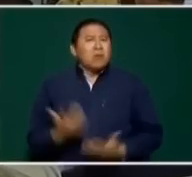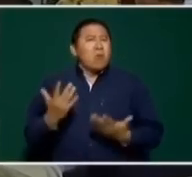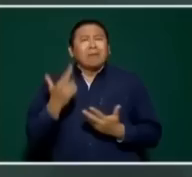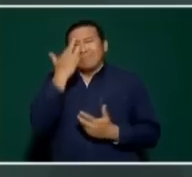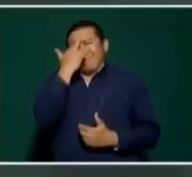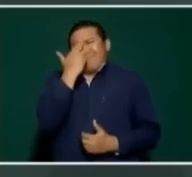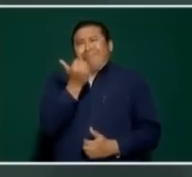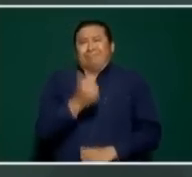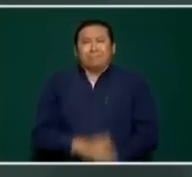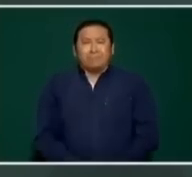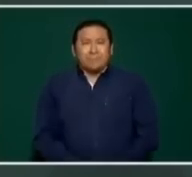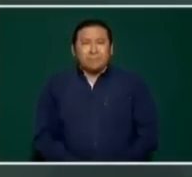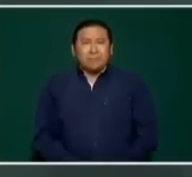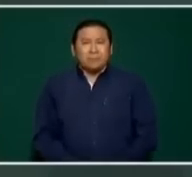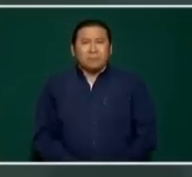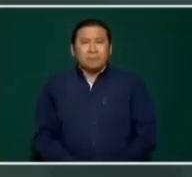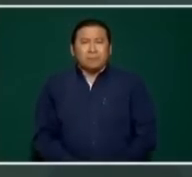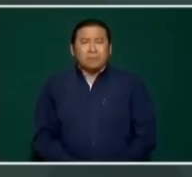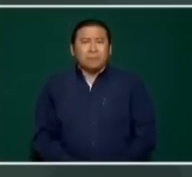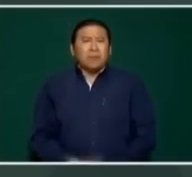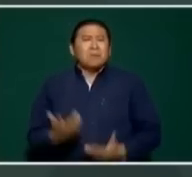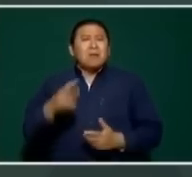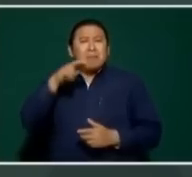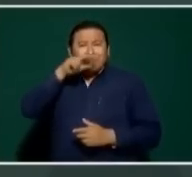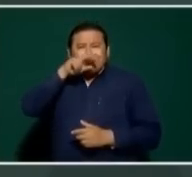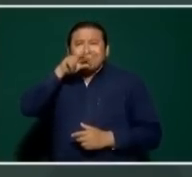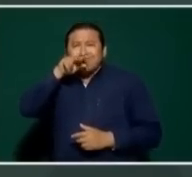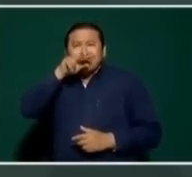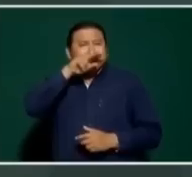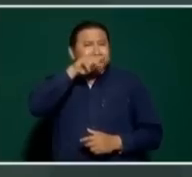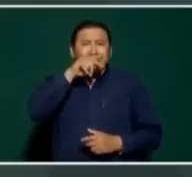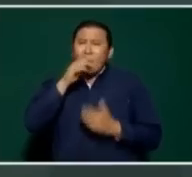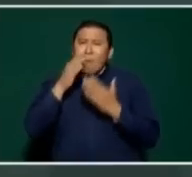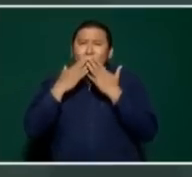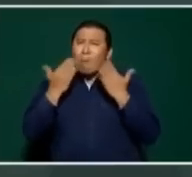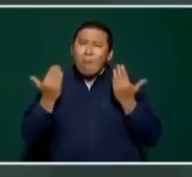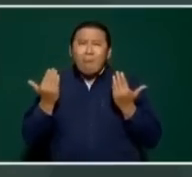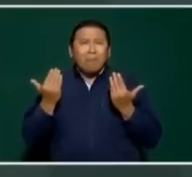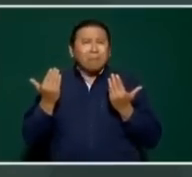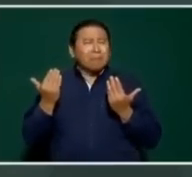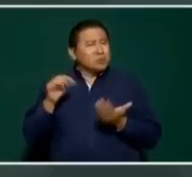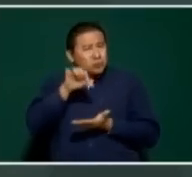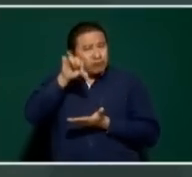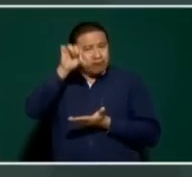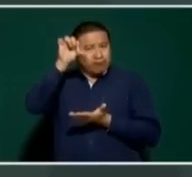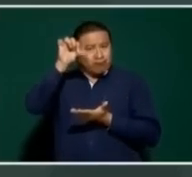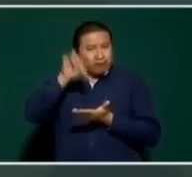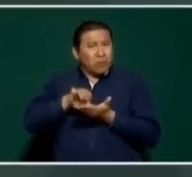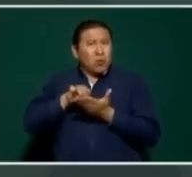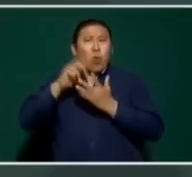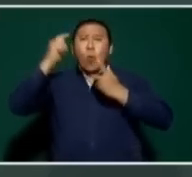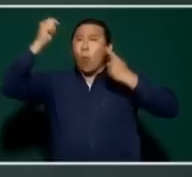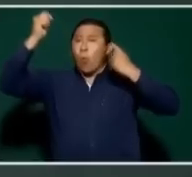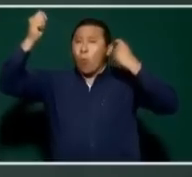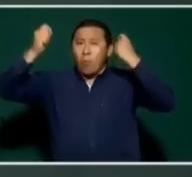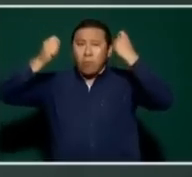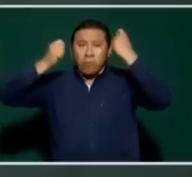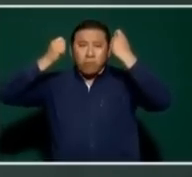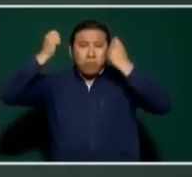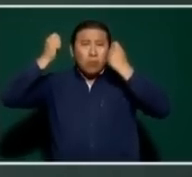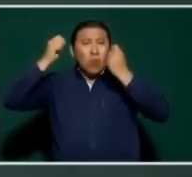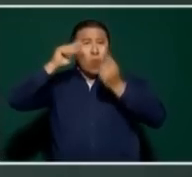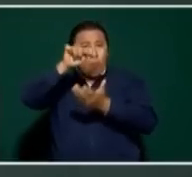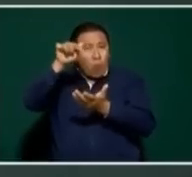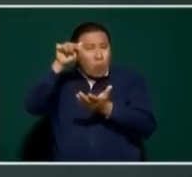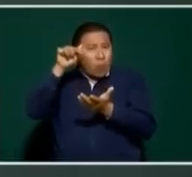motivo para preocupación. Este es un centro turístico, una